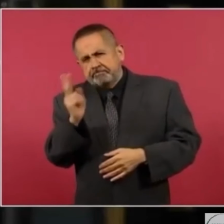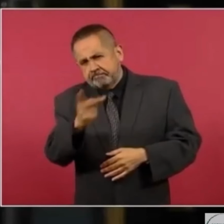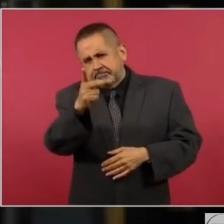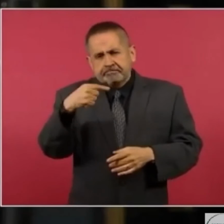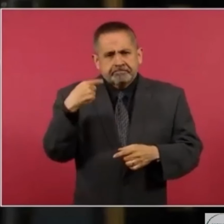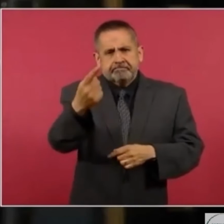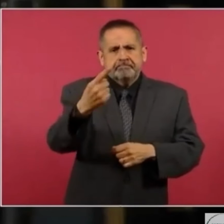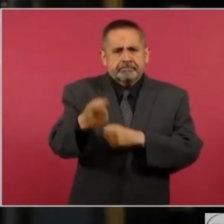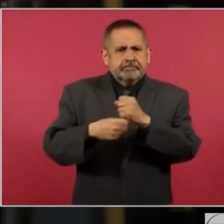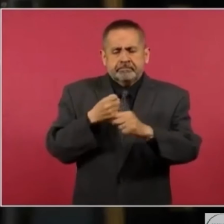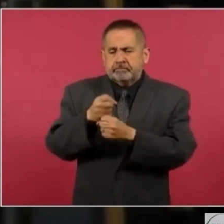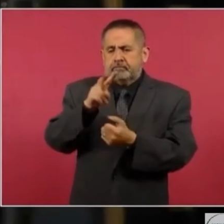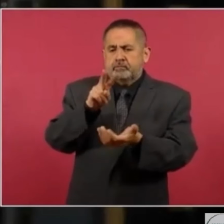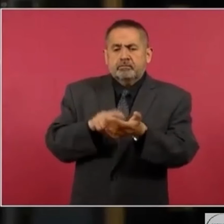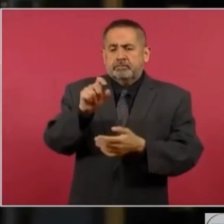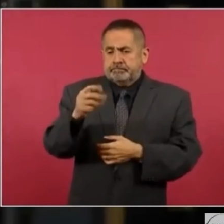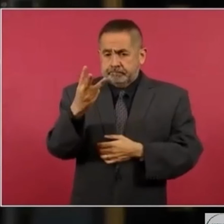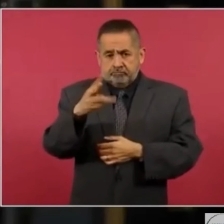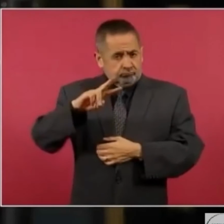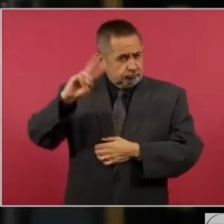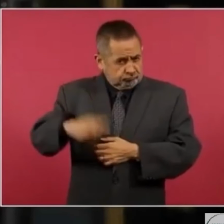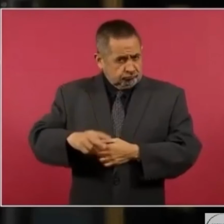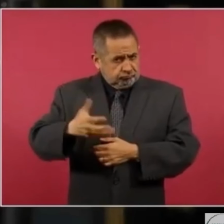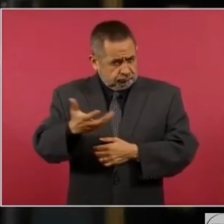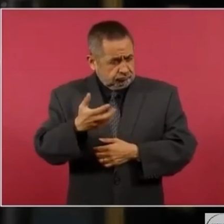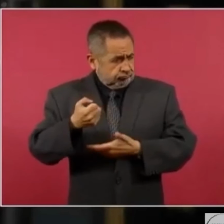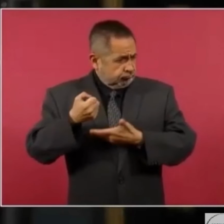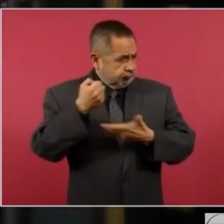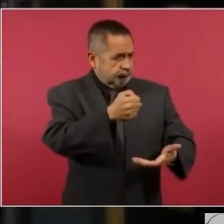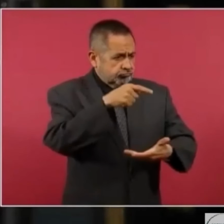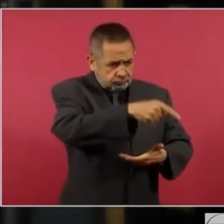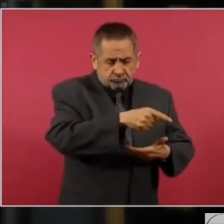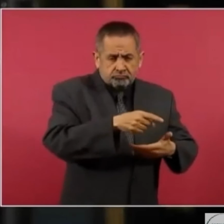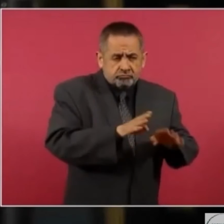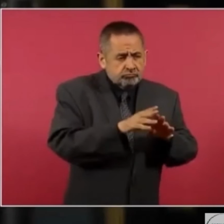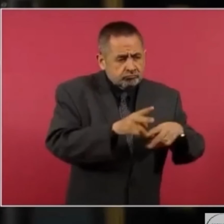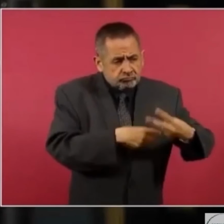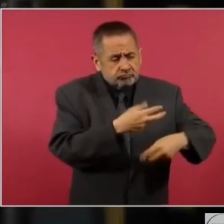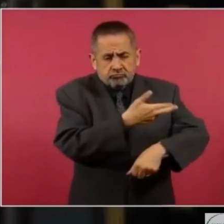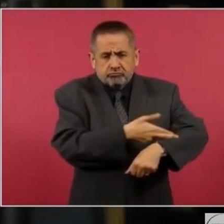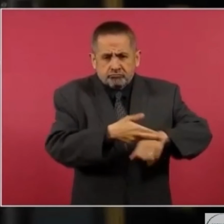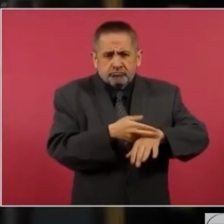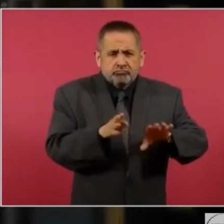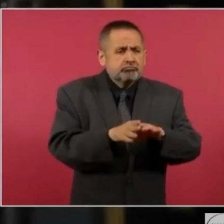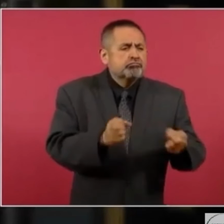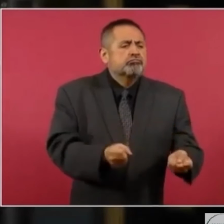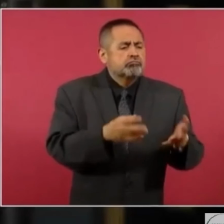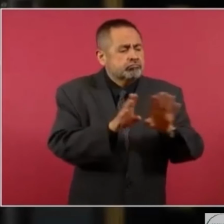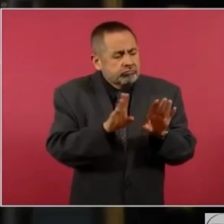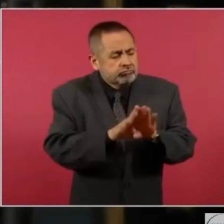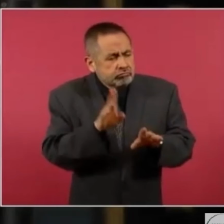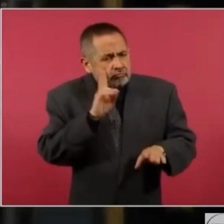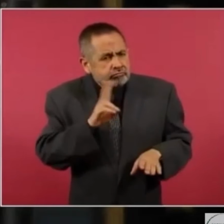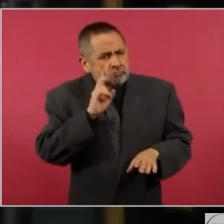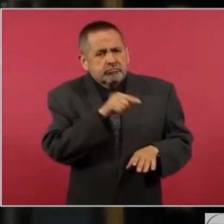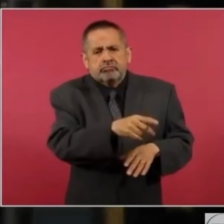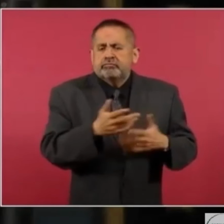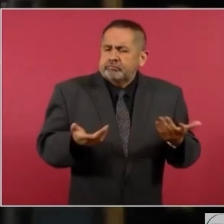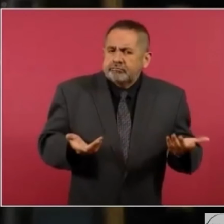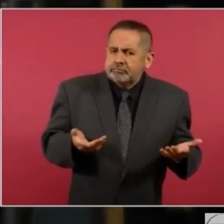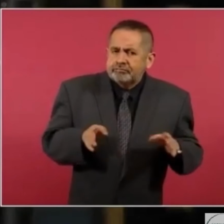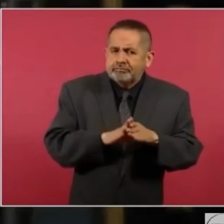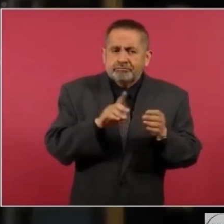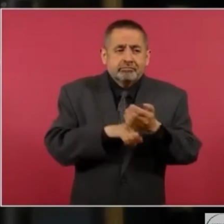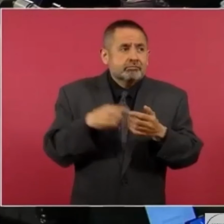esta dirección va a ser operativa, si va a haber cambios, con qué presupuesto se cuenta y cómo resarcir todas estas